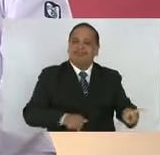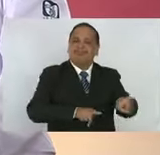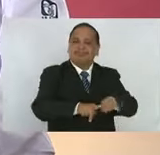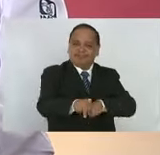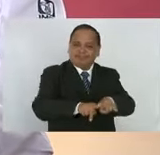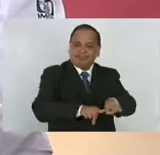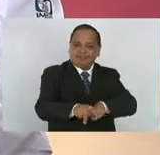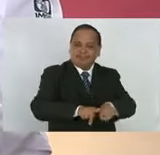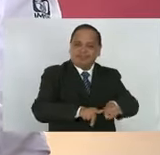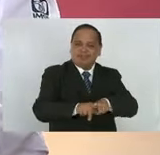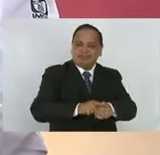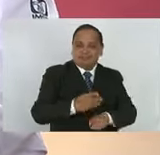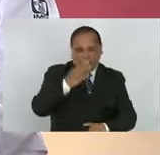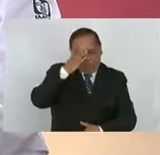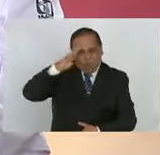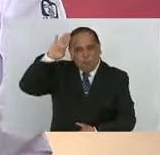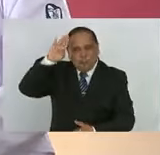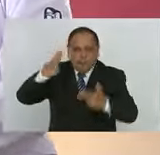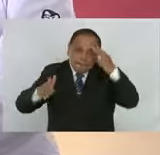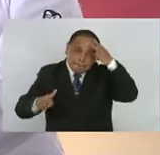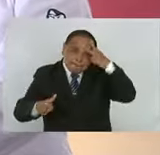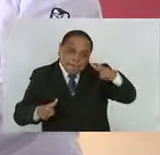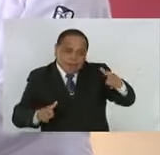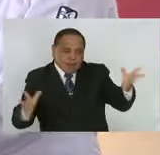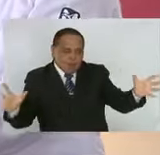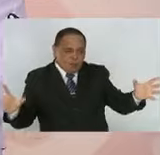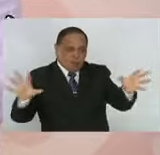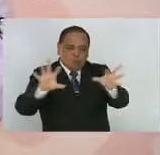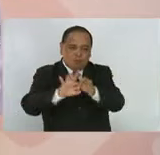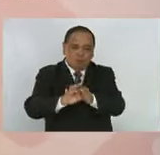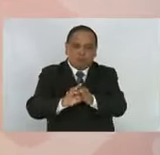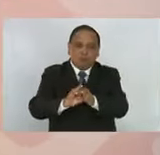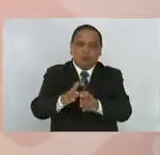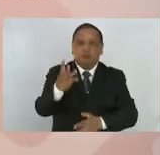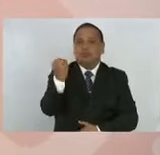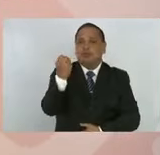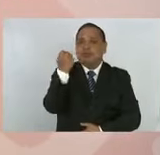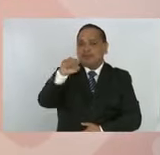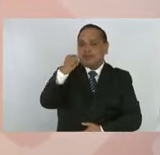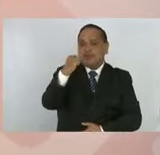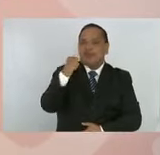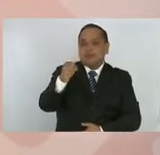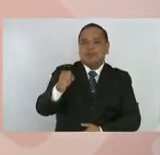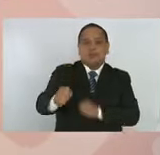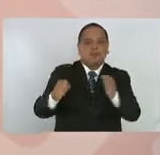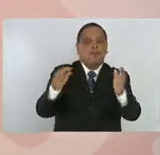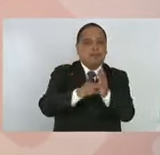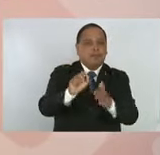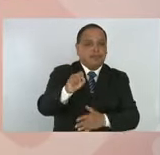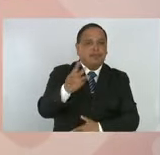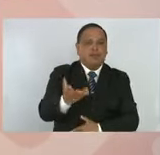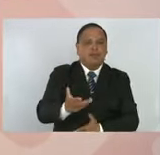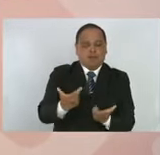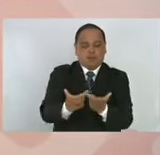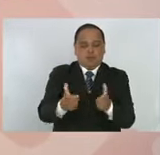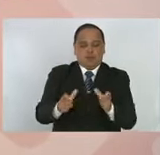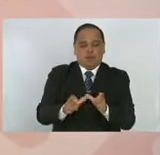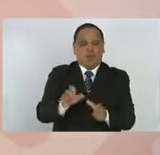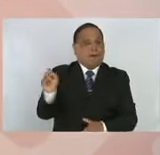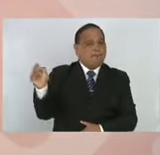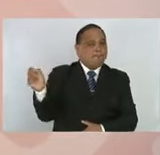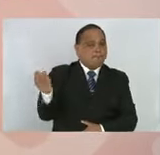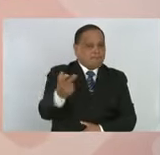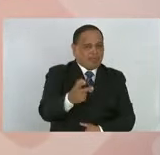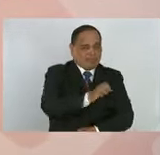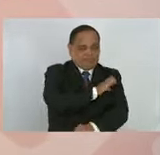Cuba y México son históricos y entrañables. El 9 de septiembre del 2022, arribamos a Campeche un grupo de especialistas que formamos parte de la Brigada